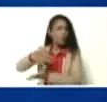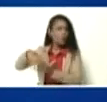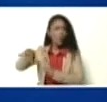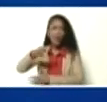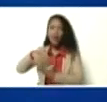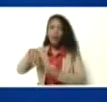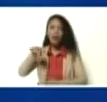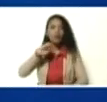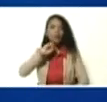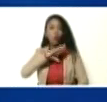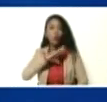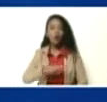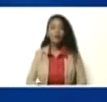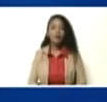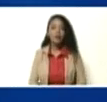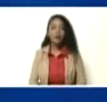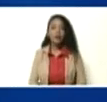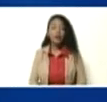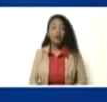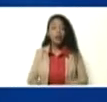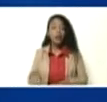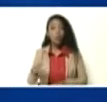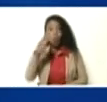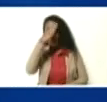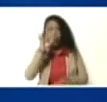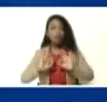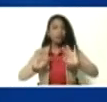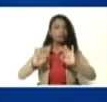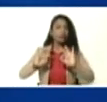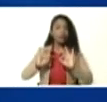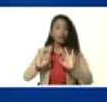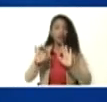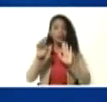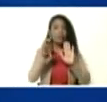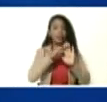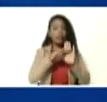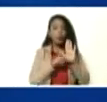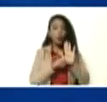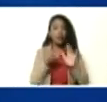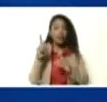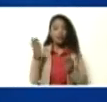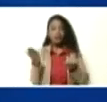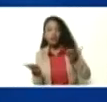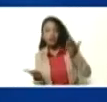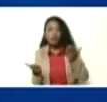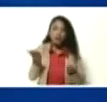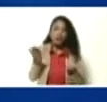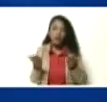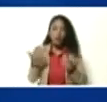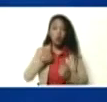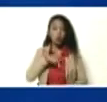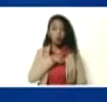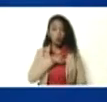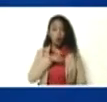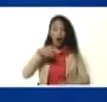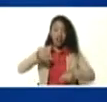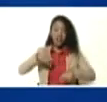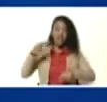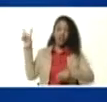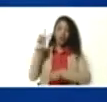históricos, sin lugar a dudas en etapa de decline. Y aquí estamos los venezolanos y las